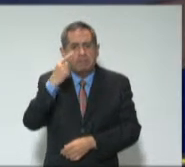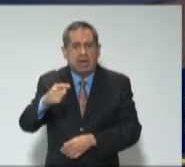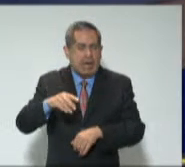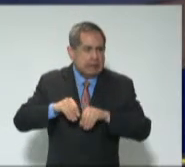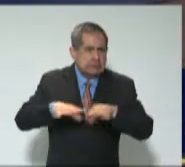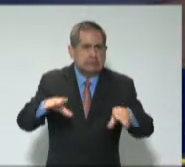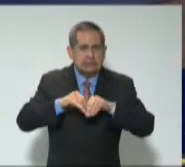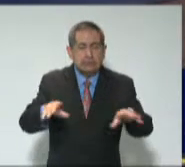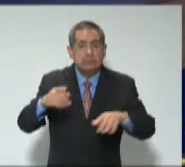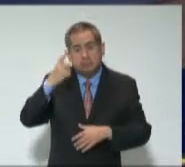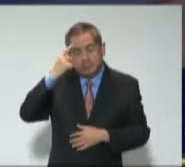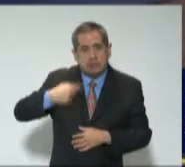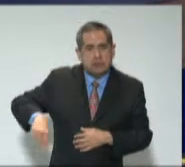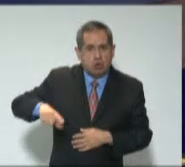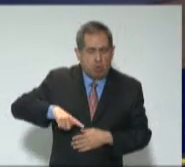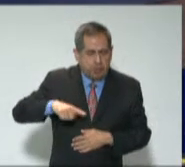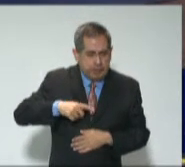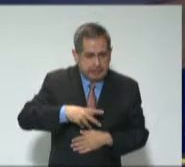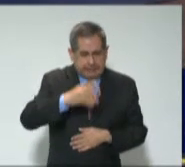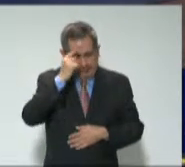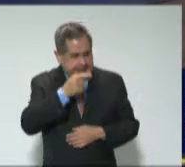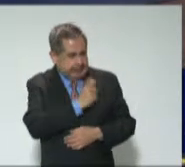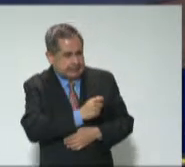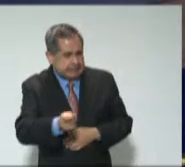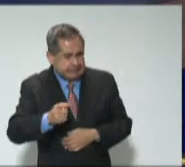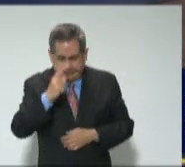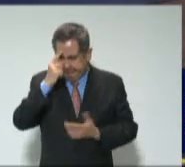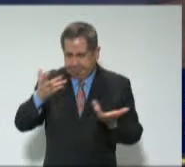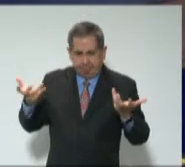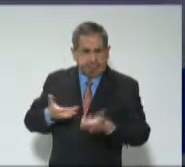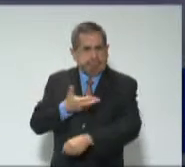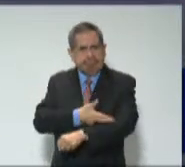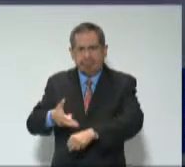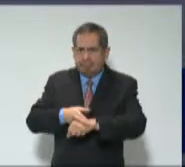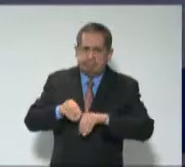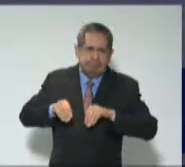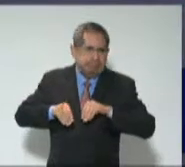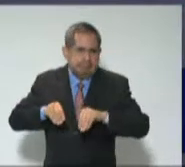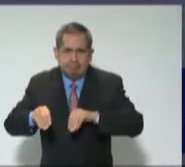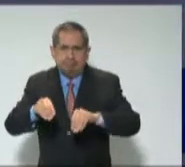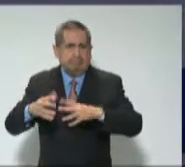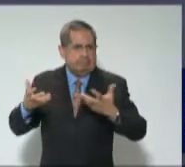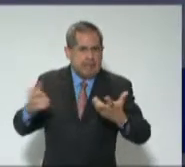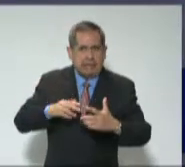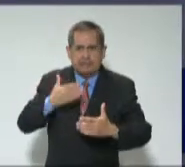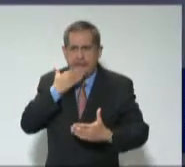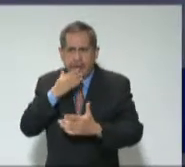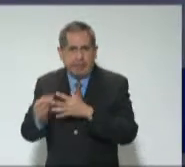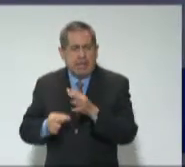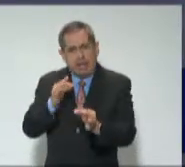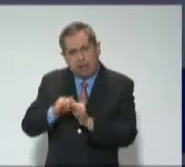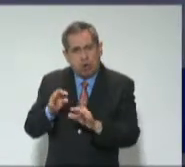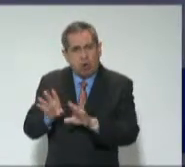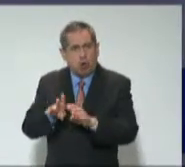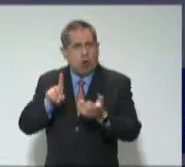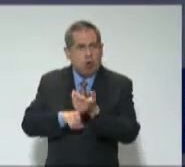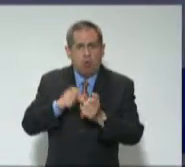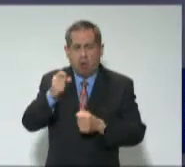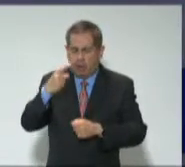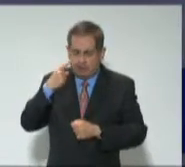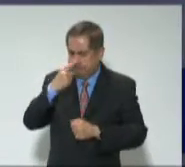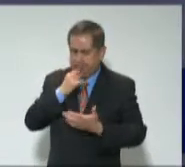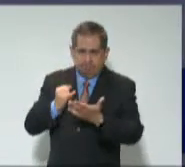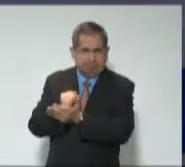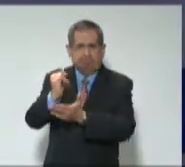gestión gubernamental de la emergencia desplegar políticas más eficaces reducir la discrecionalidad en la toma